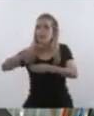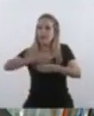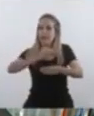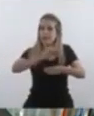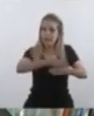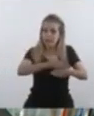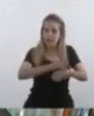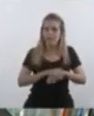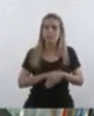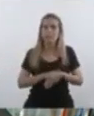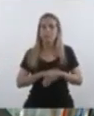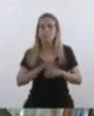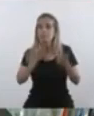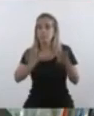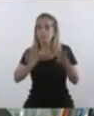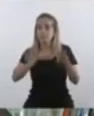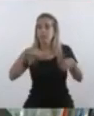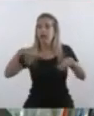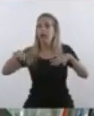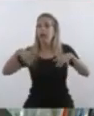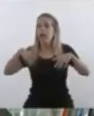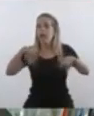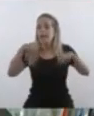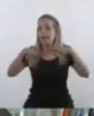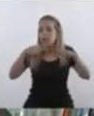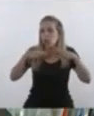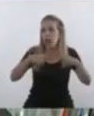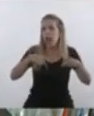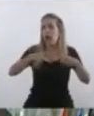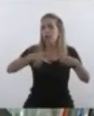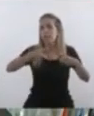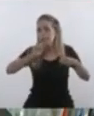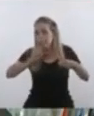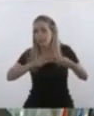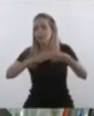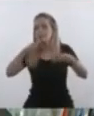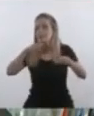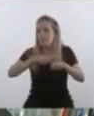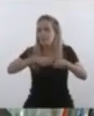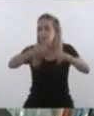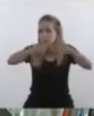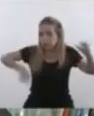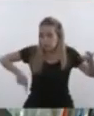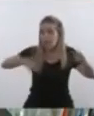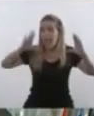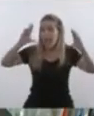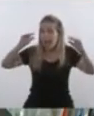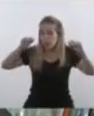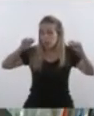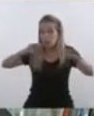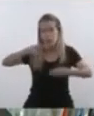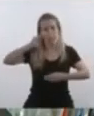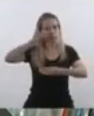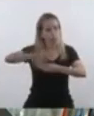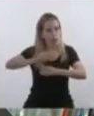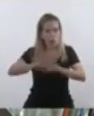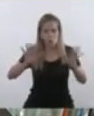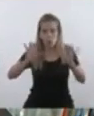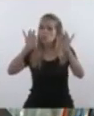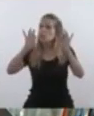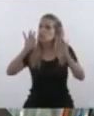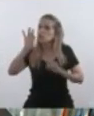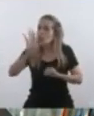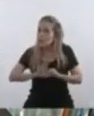Las actividades gastronómicas están cerradas en el horario nocturno. Solo podrán